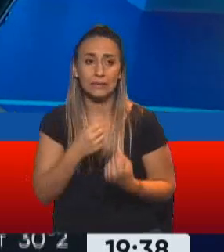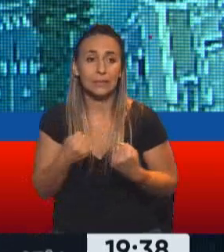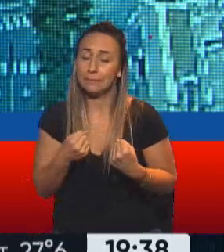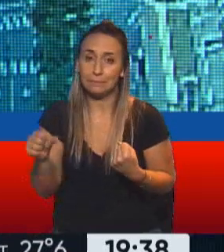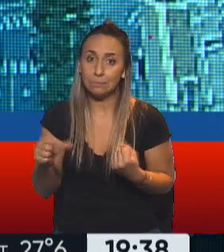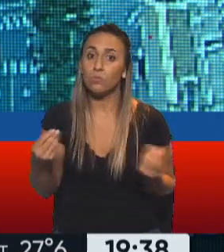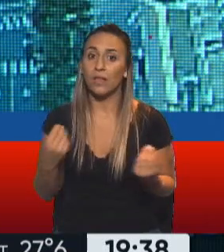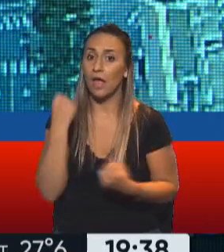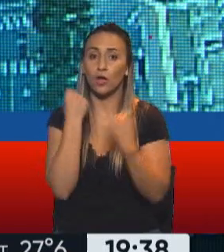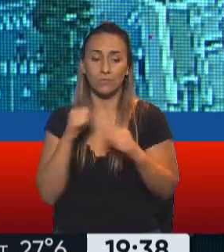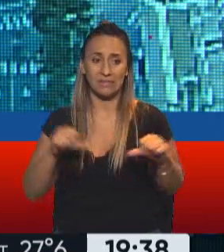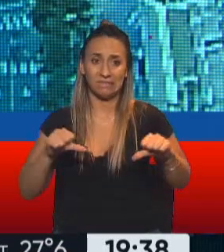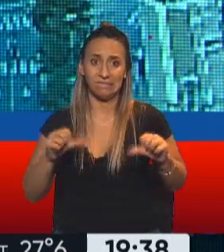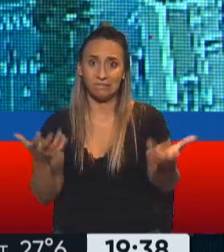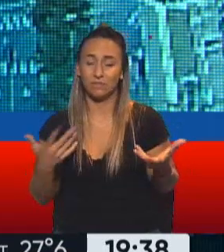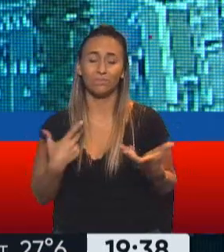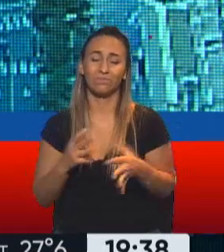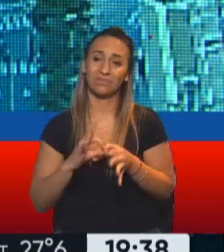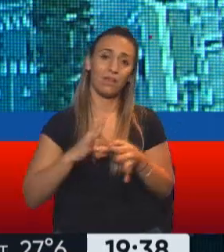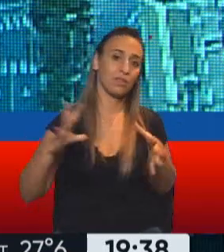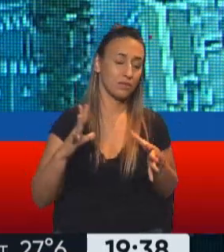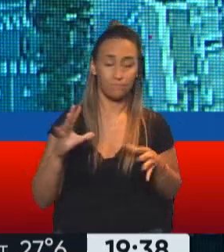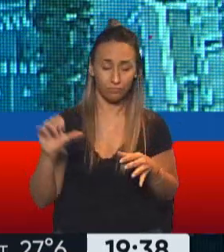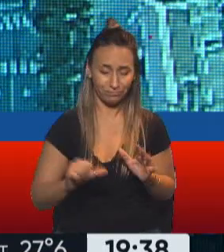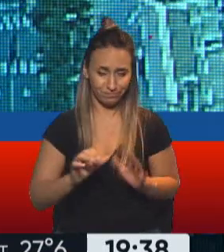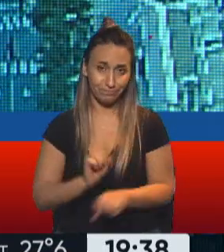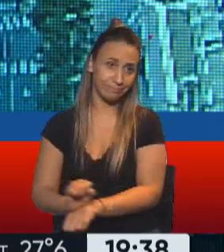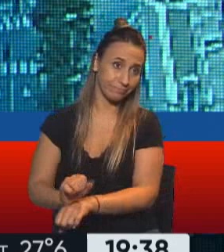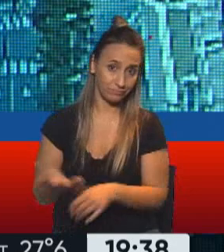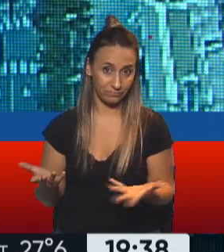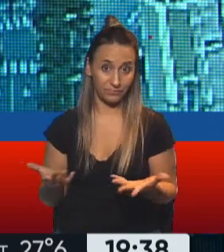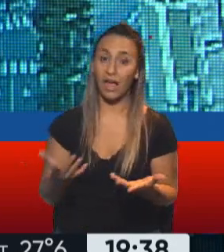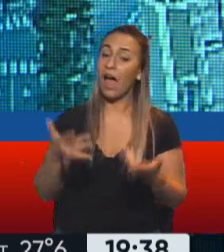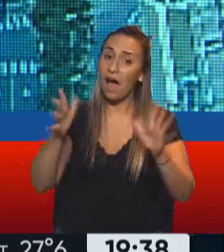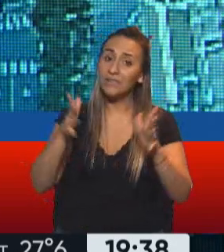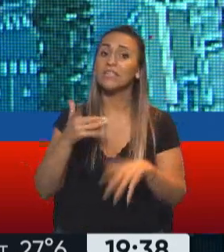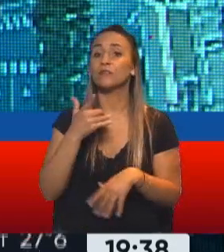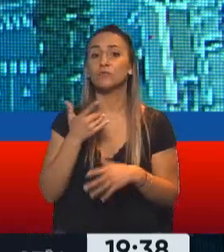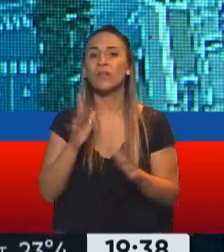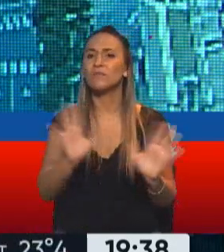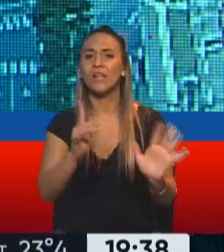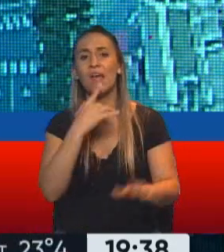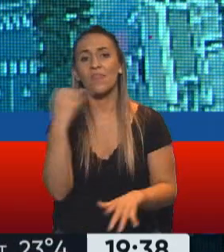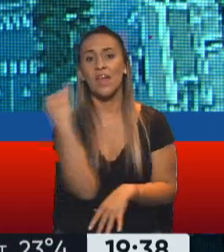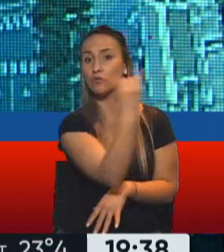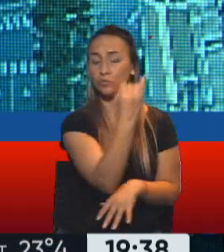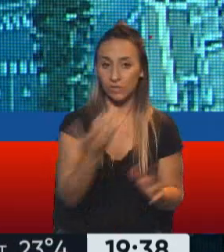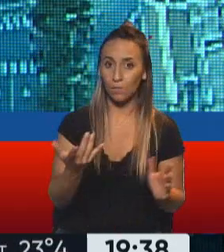Totalmente. Y además para ingresar a ese programa no se necesita una denuncia, porque a veces la denuncia le genera otros